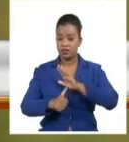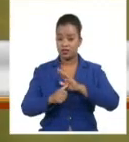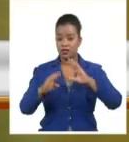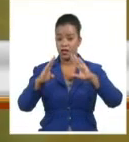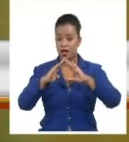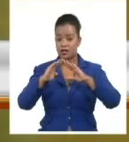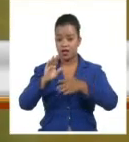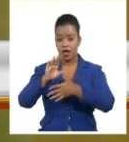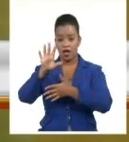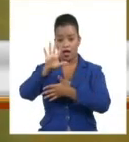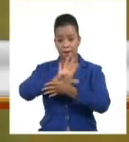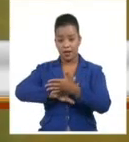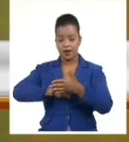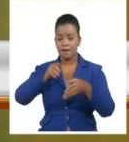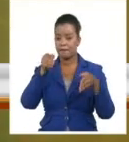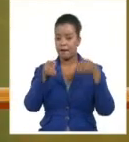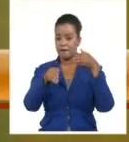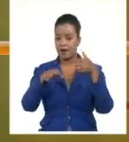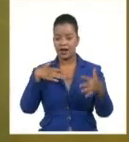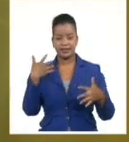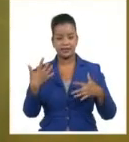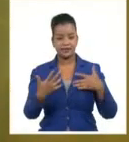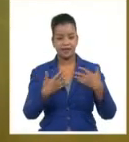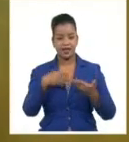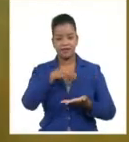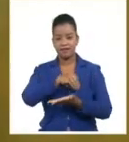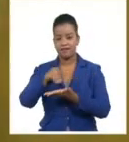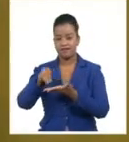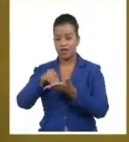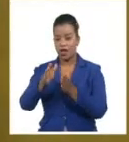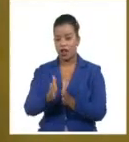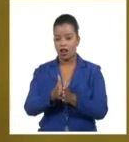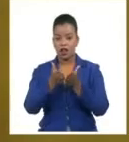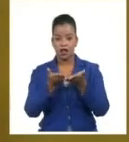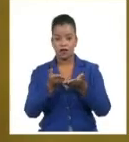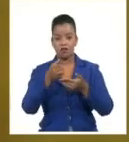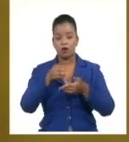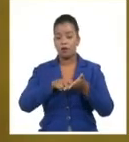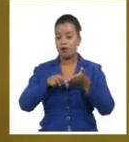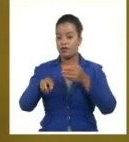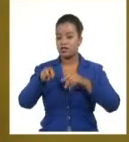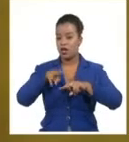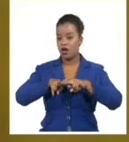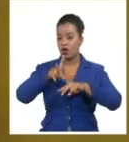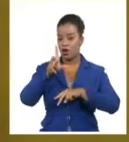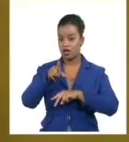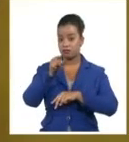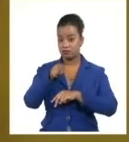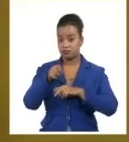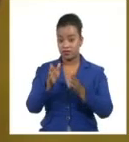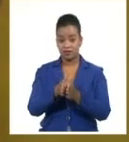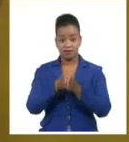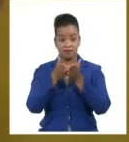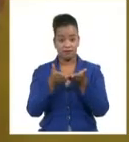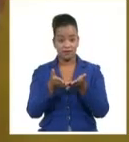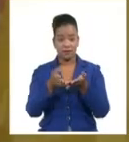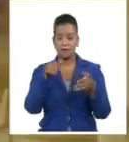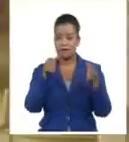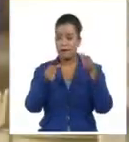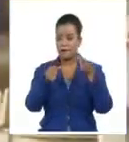Prieto Jiménez, participan en las actividades de la Feria del Libro de Holguín. El programa literario reúne a escritores y expositores cubanos